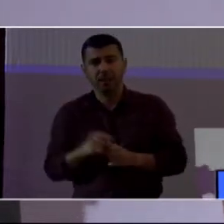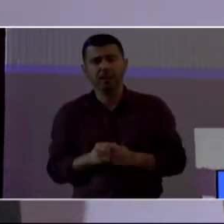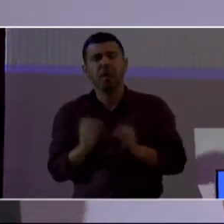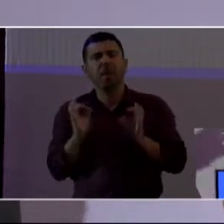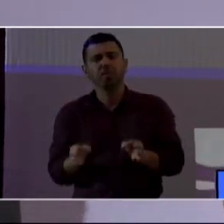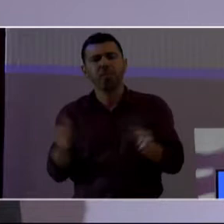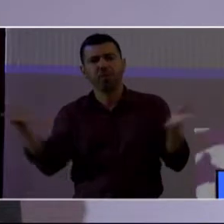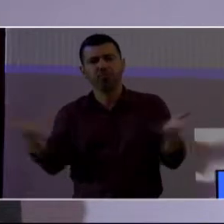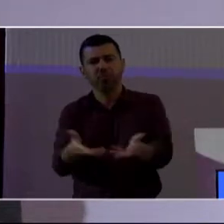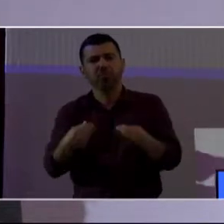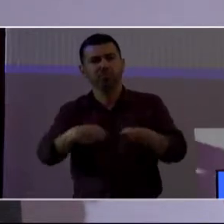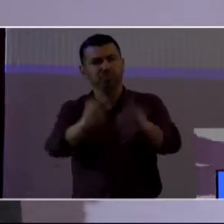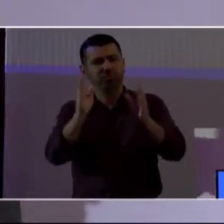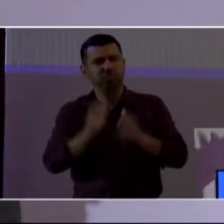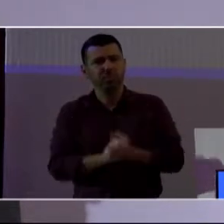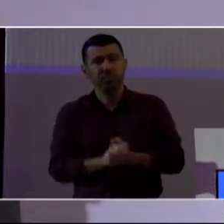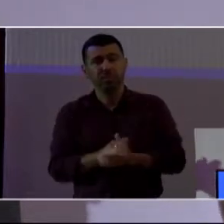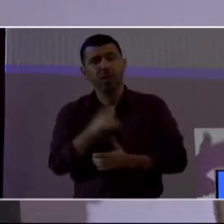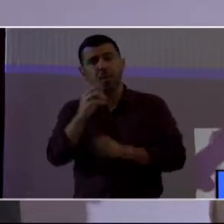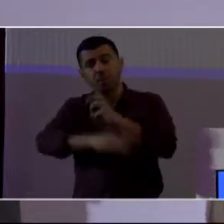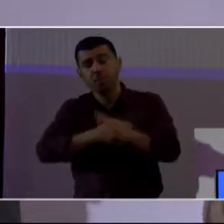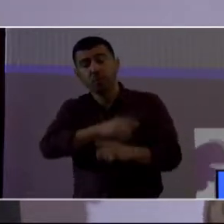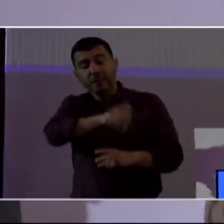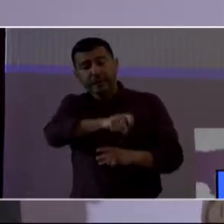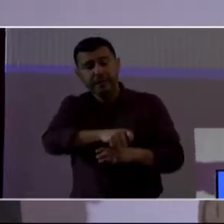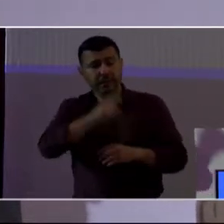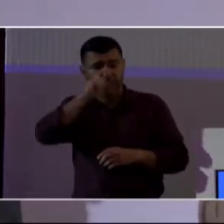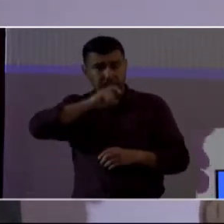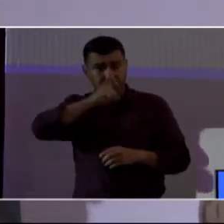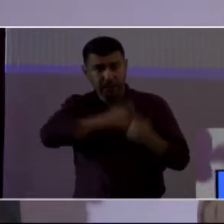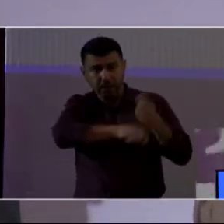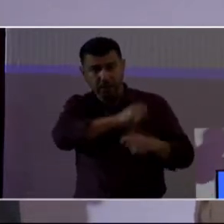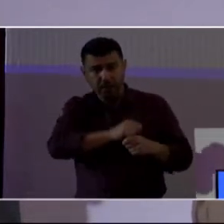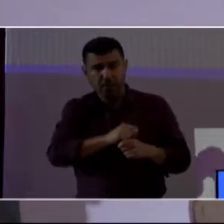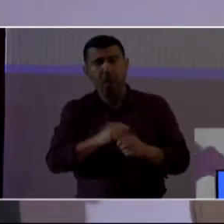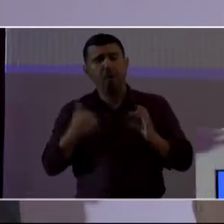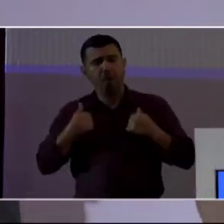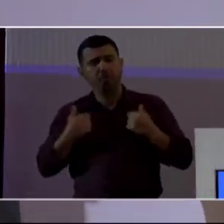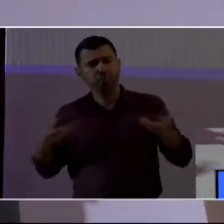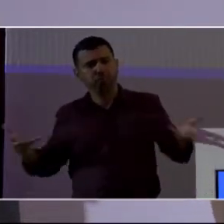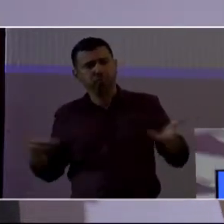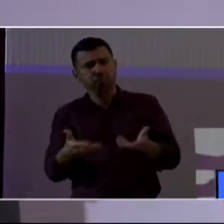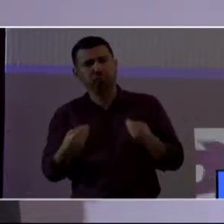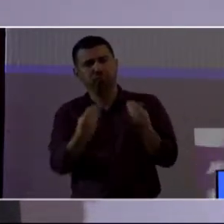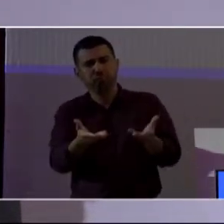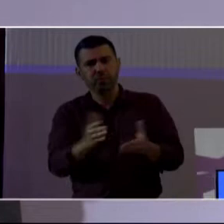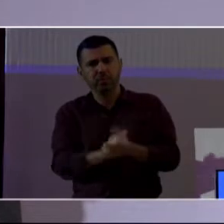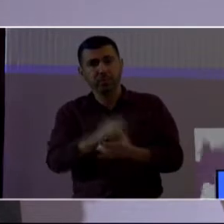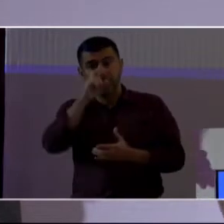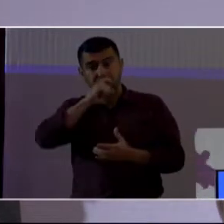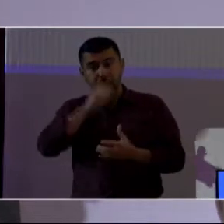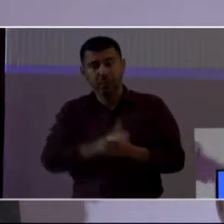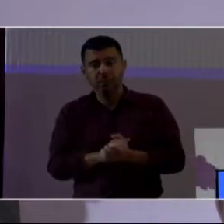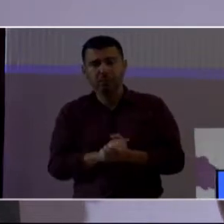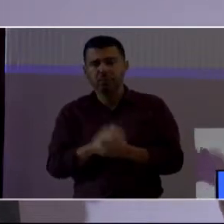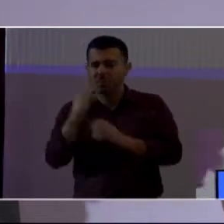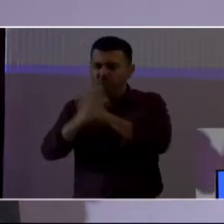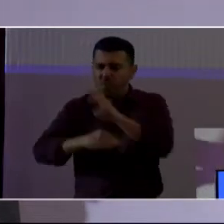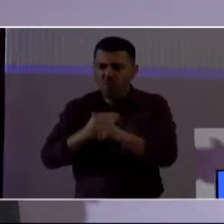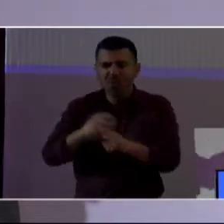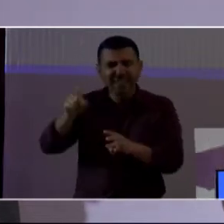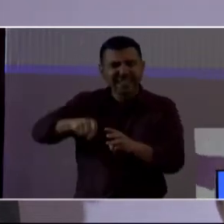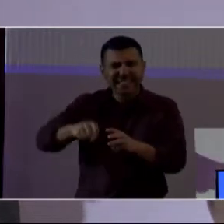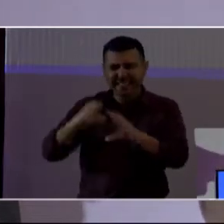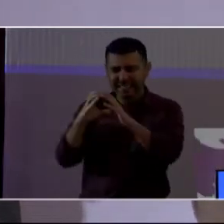necesita hoy producción de cerdos, nosotros apuntamos a llevarle cerdos. El mundo necesita hoy una alimentación sana, pues apuntamos a producir una